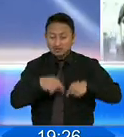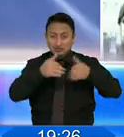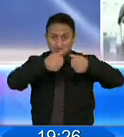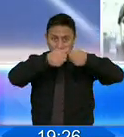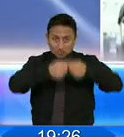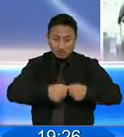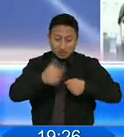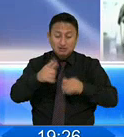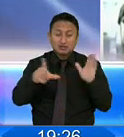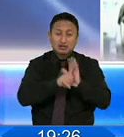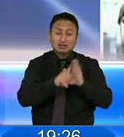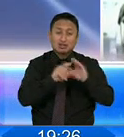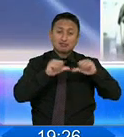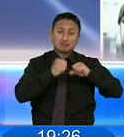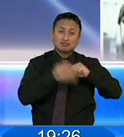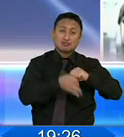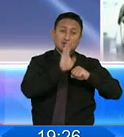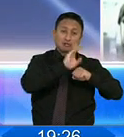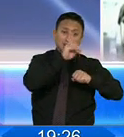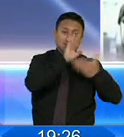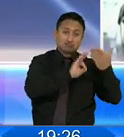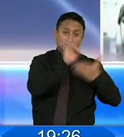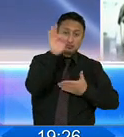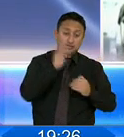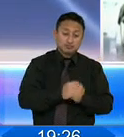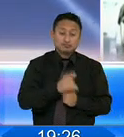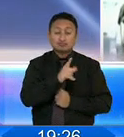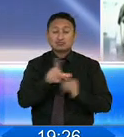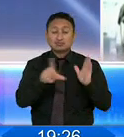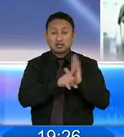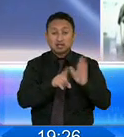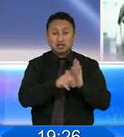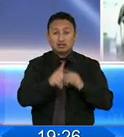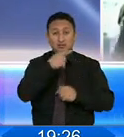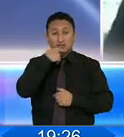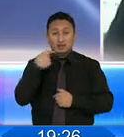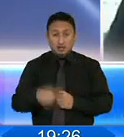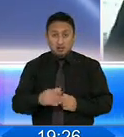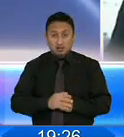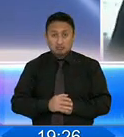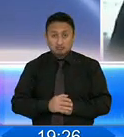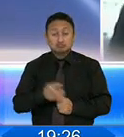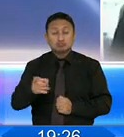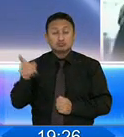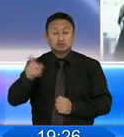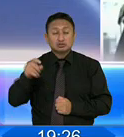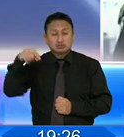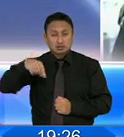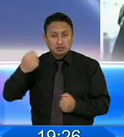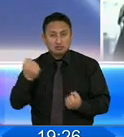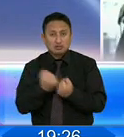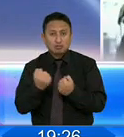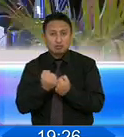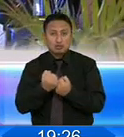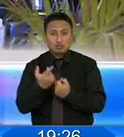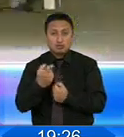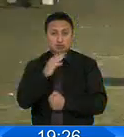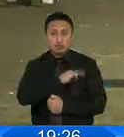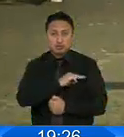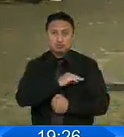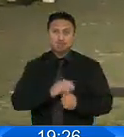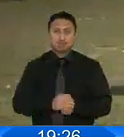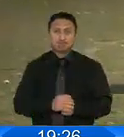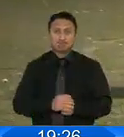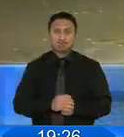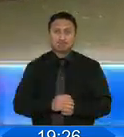ley aprobada por la Asamblea, es la ley de feriados, uh-huh. Y ahí se necesita pues la colaboración de los GATS también, ¿no? A Hay